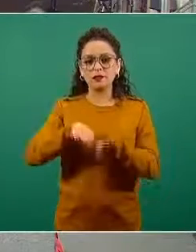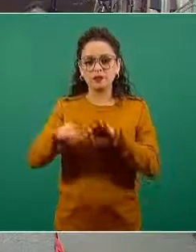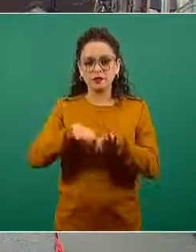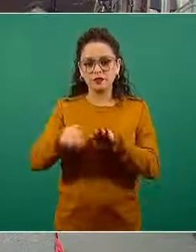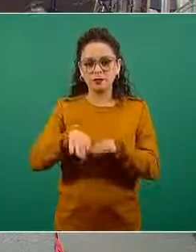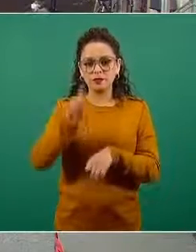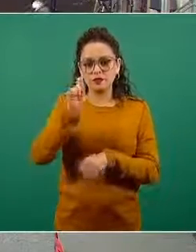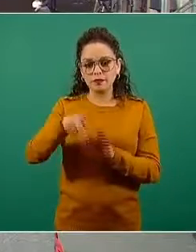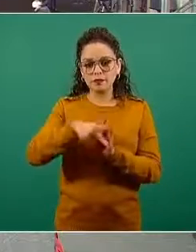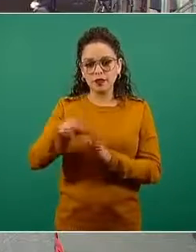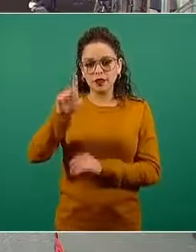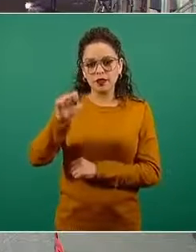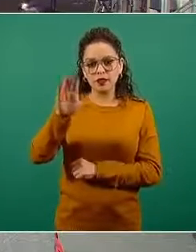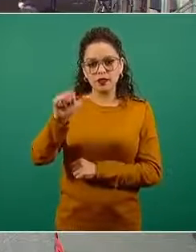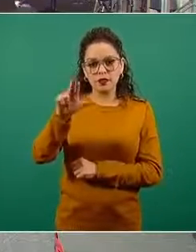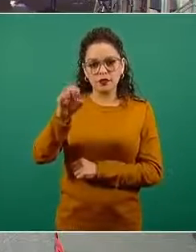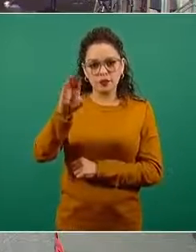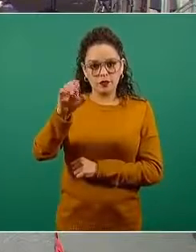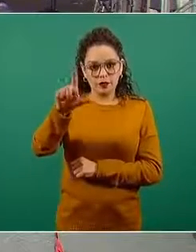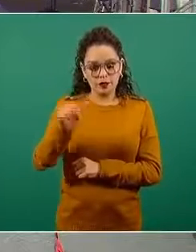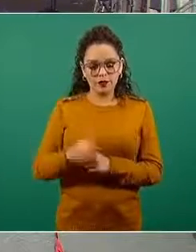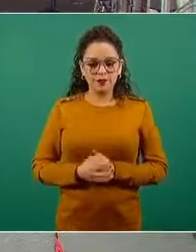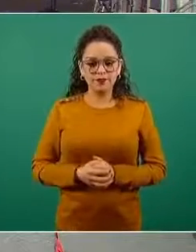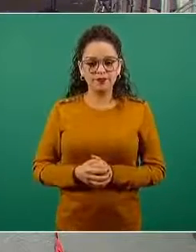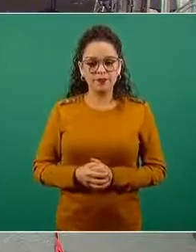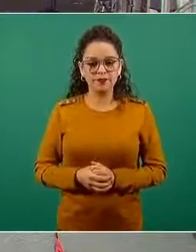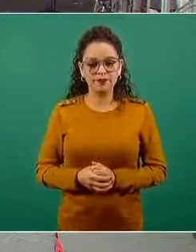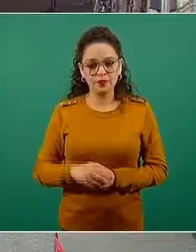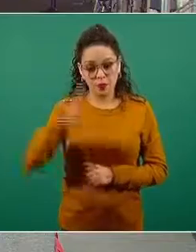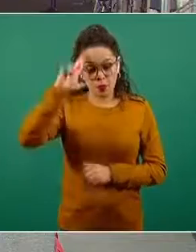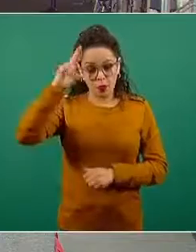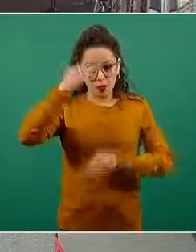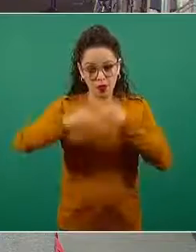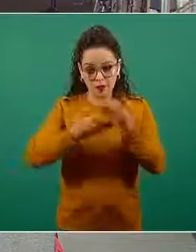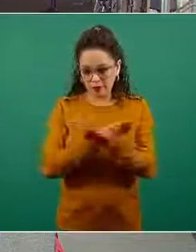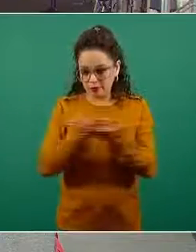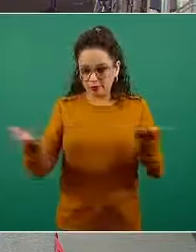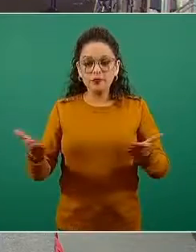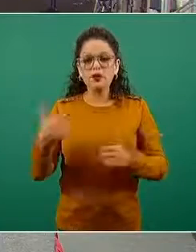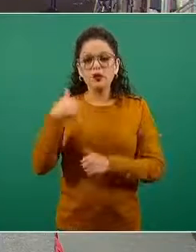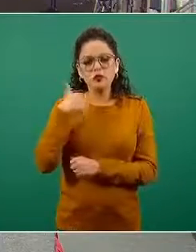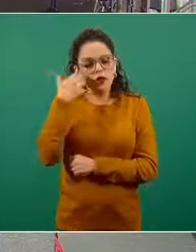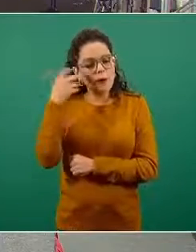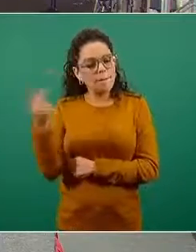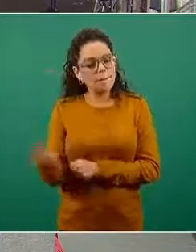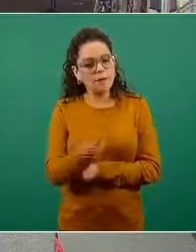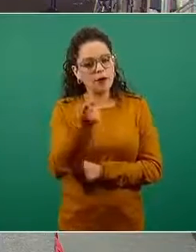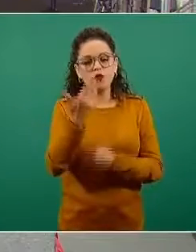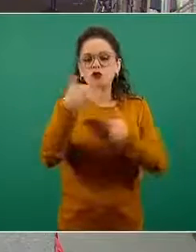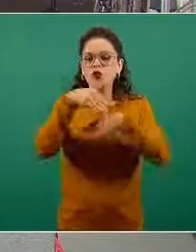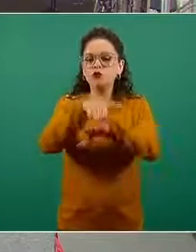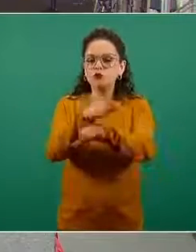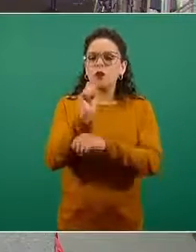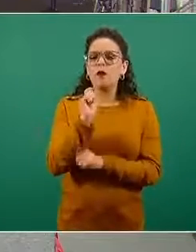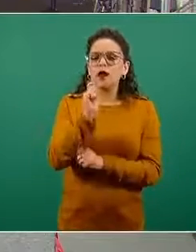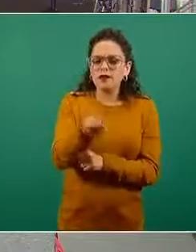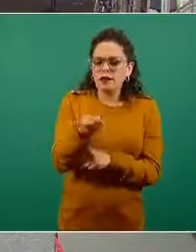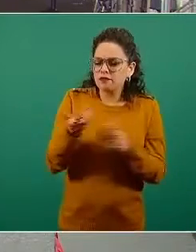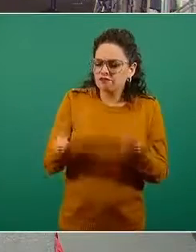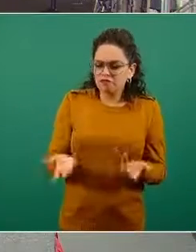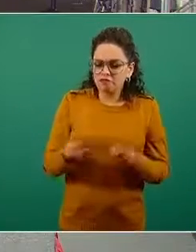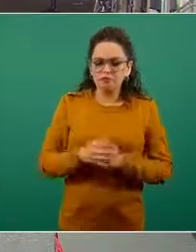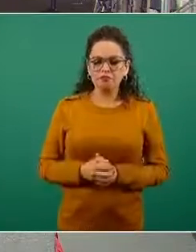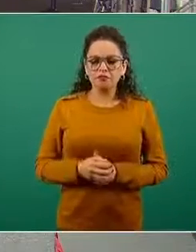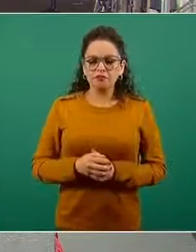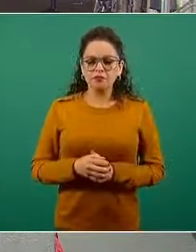Nuri Fernández de la Caracola y es una pregunta que tiene que ver con la situación